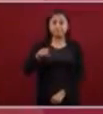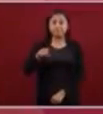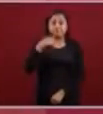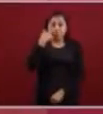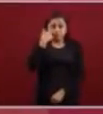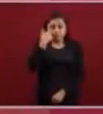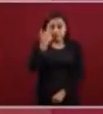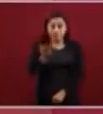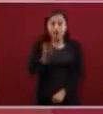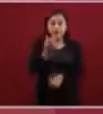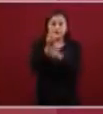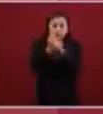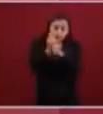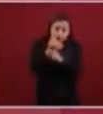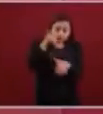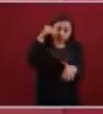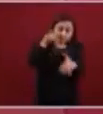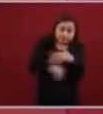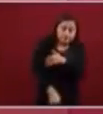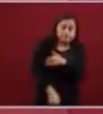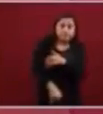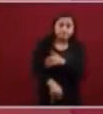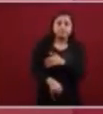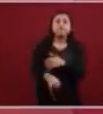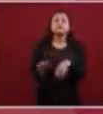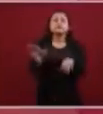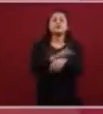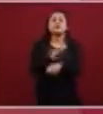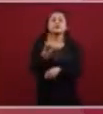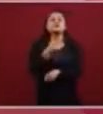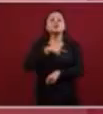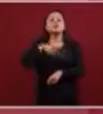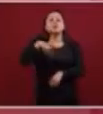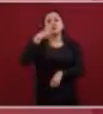porque es nuestra responsabilidad,